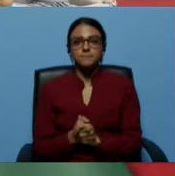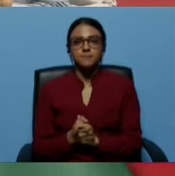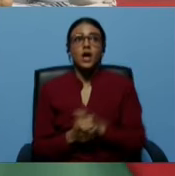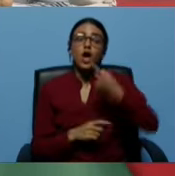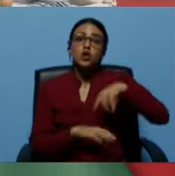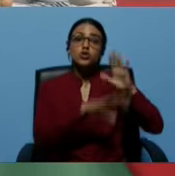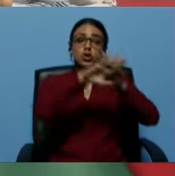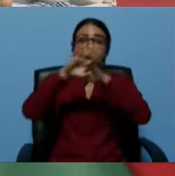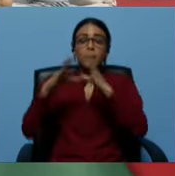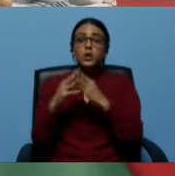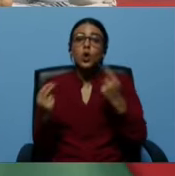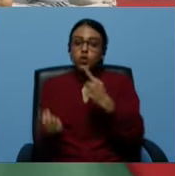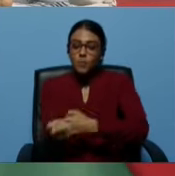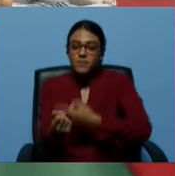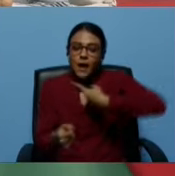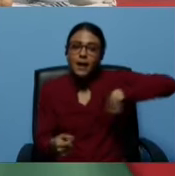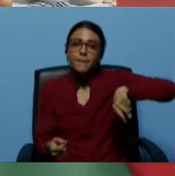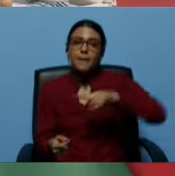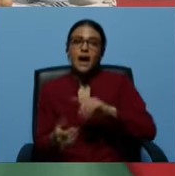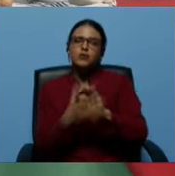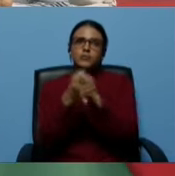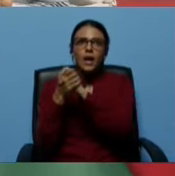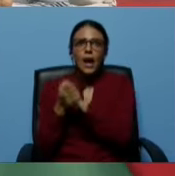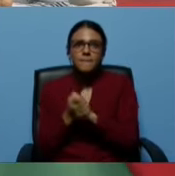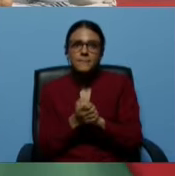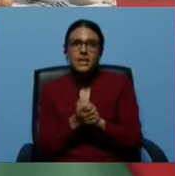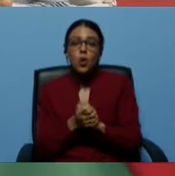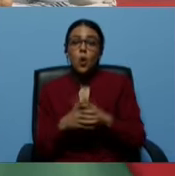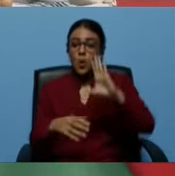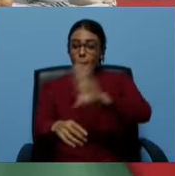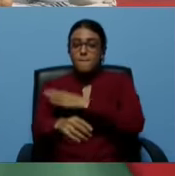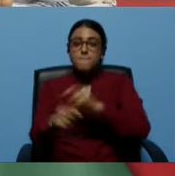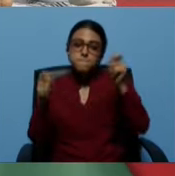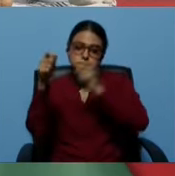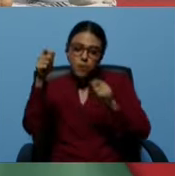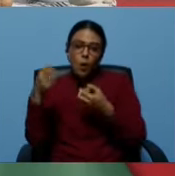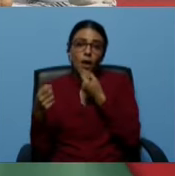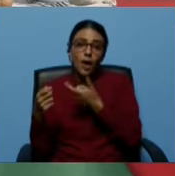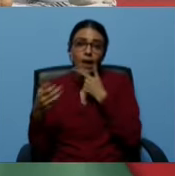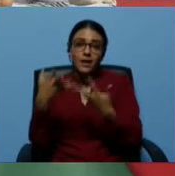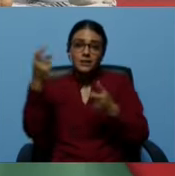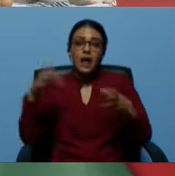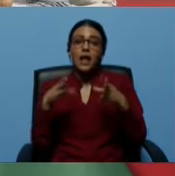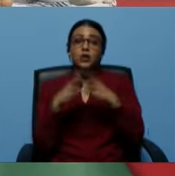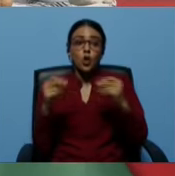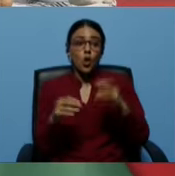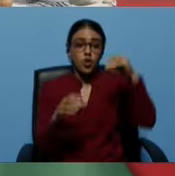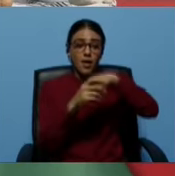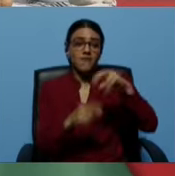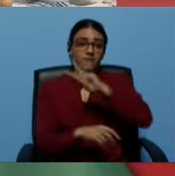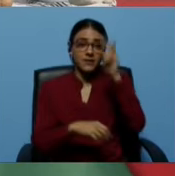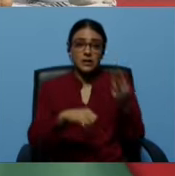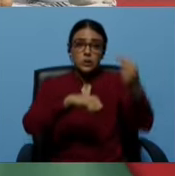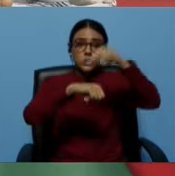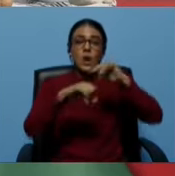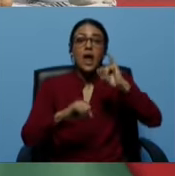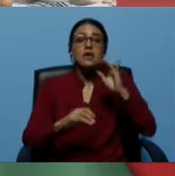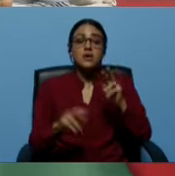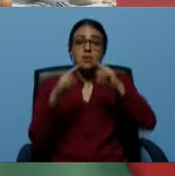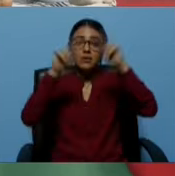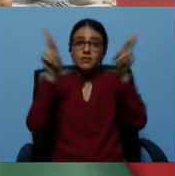es a nuestros hermanos, a nuestros amigos, poetas de todo el país y fuera de nuestra